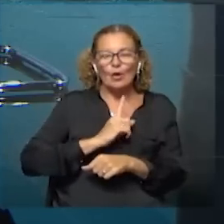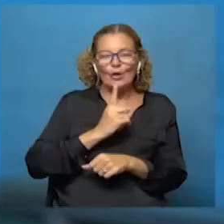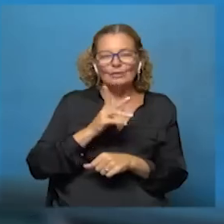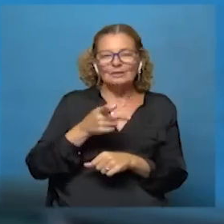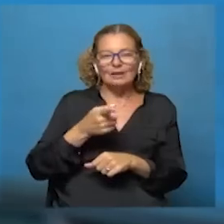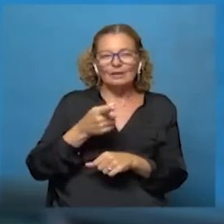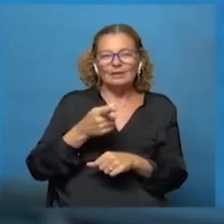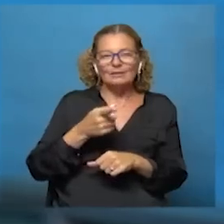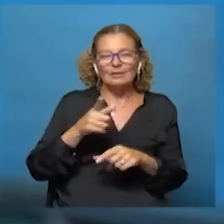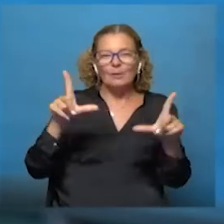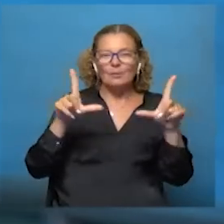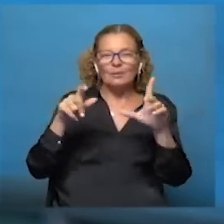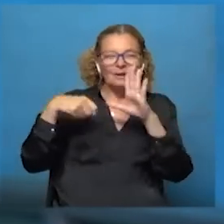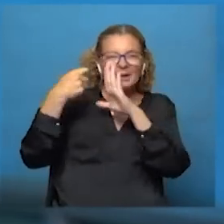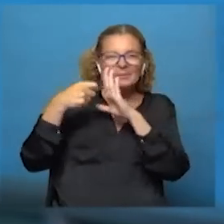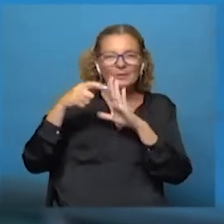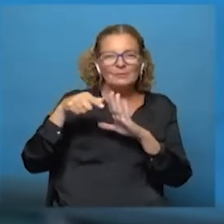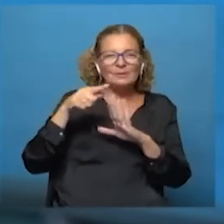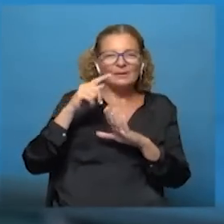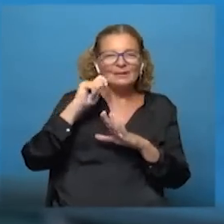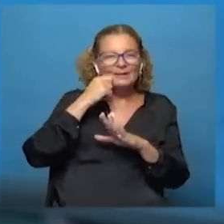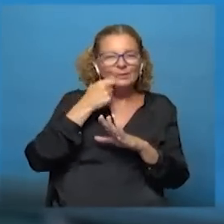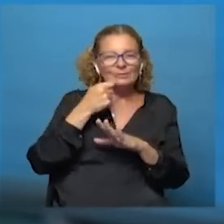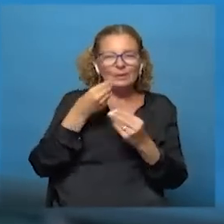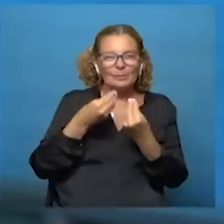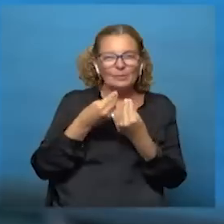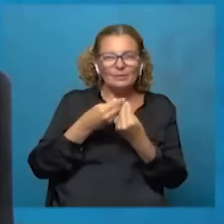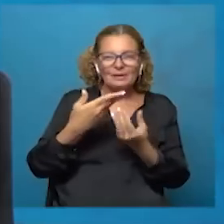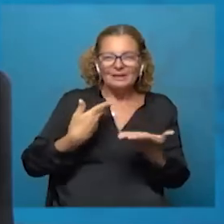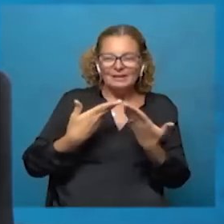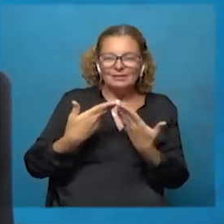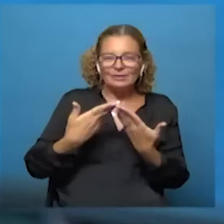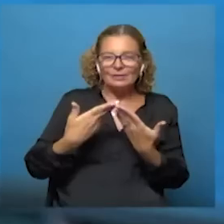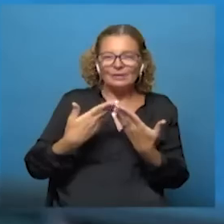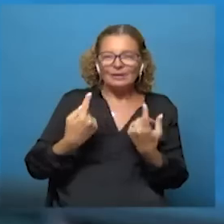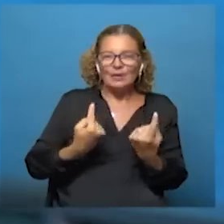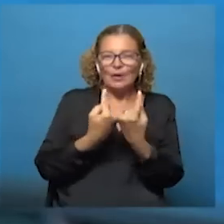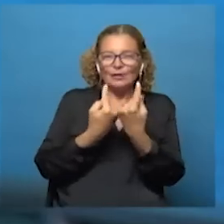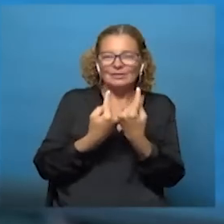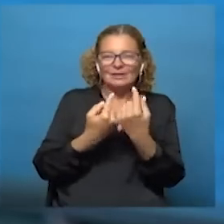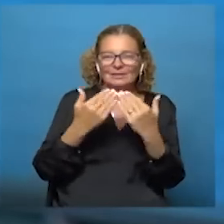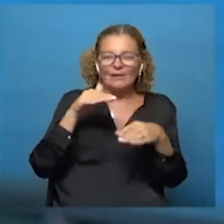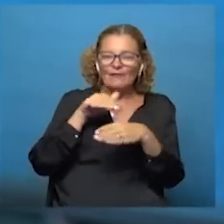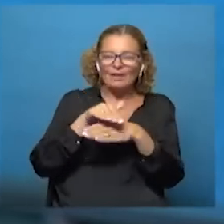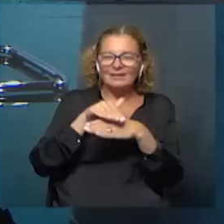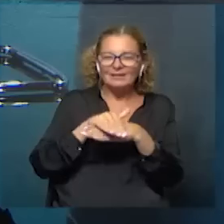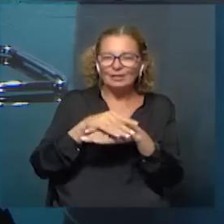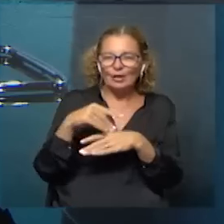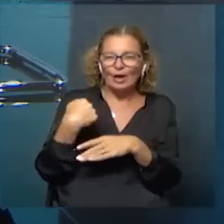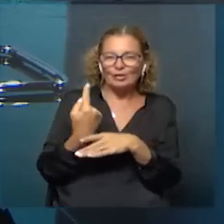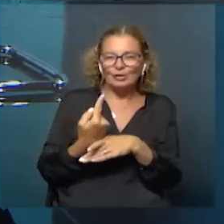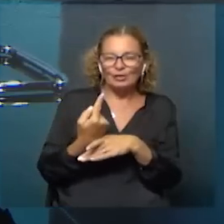haber estado con ustedes porque aparte es un programa que uno que uno lo valora pila por este estilo que no encontrás así que te felicito a vos